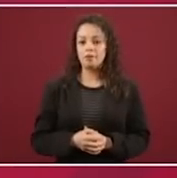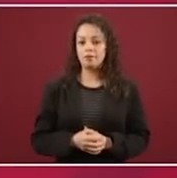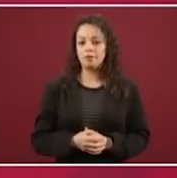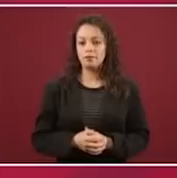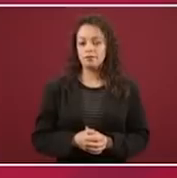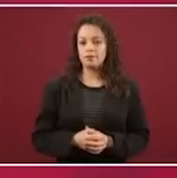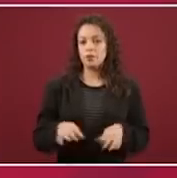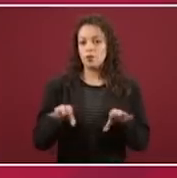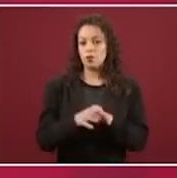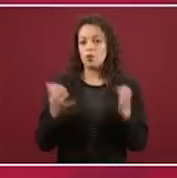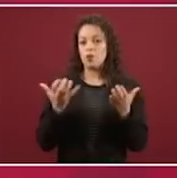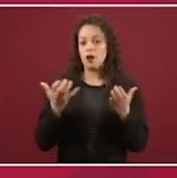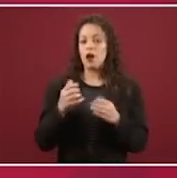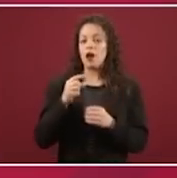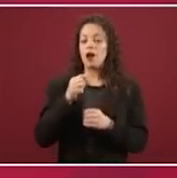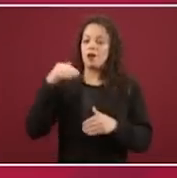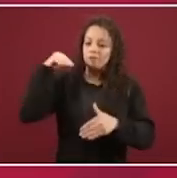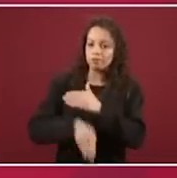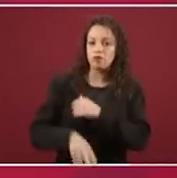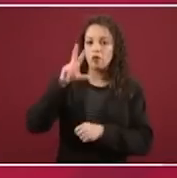enfrentar la crisis